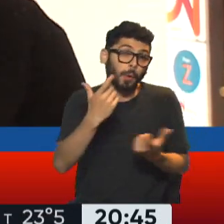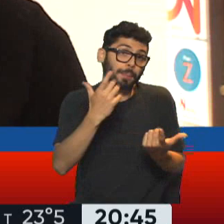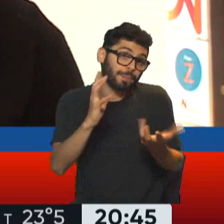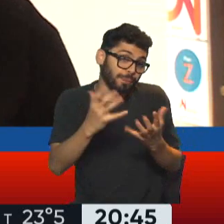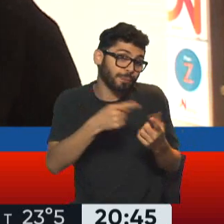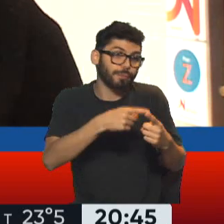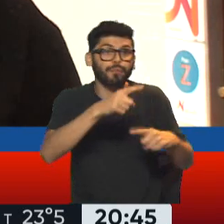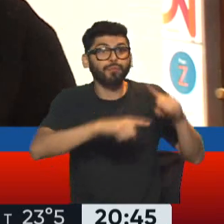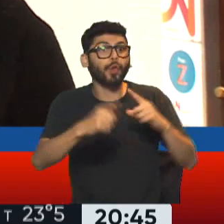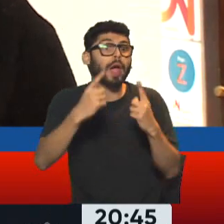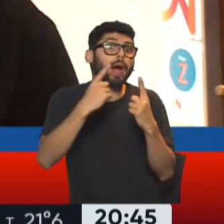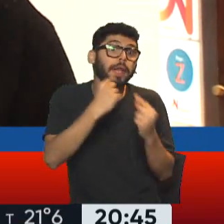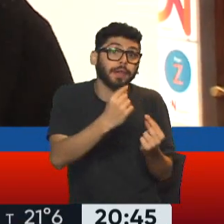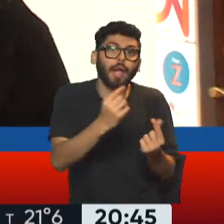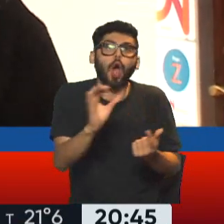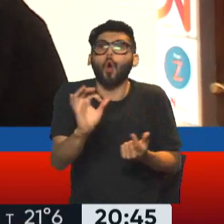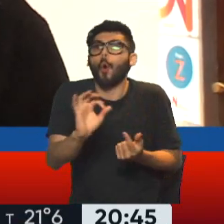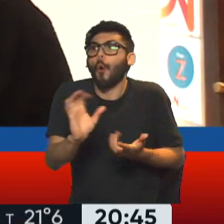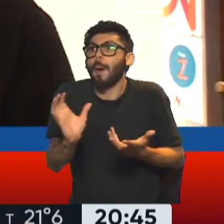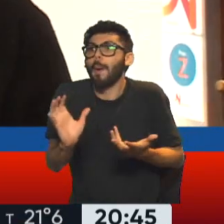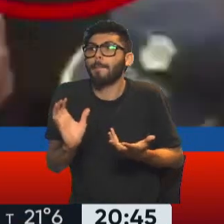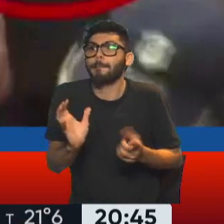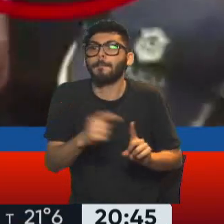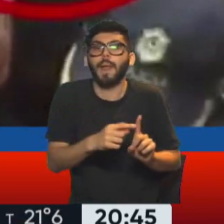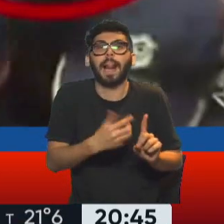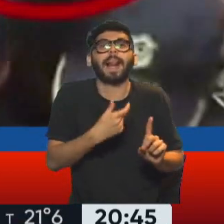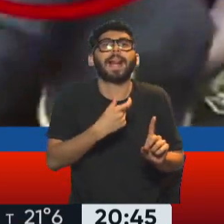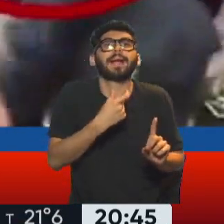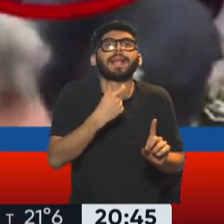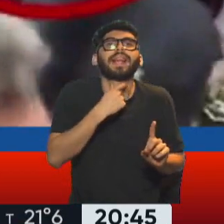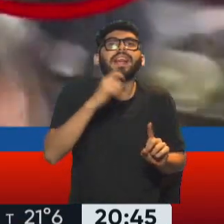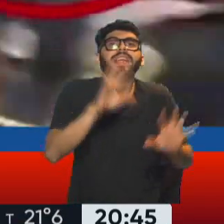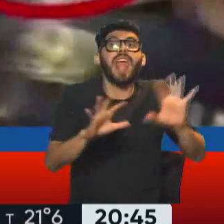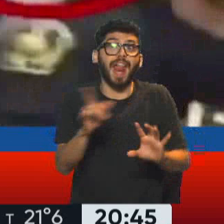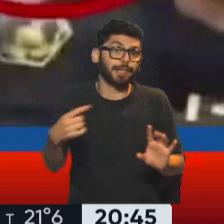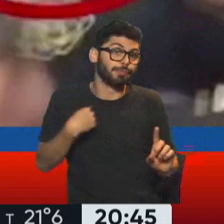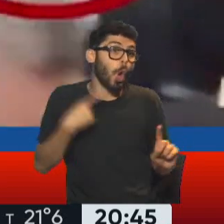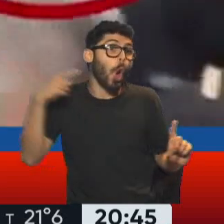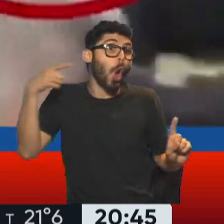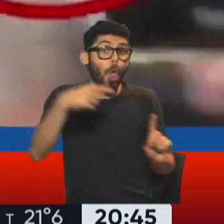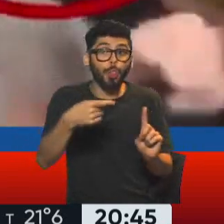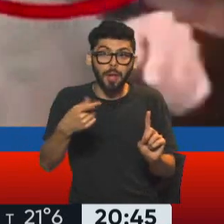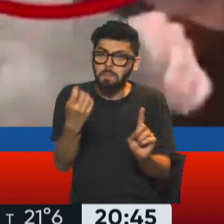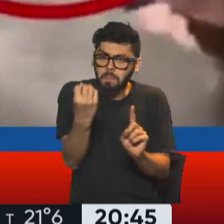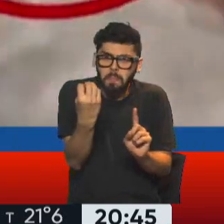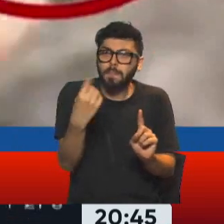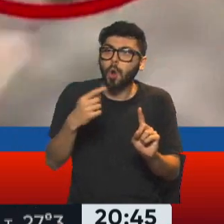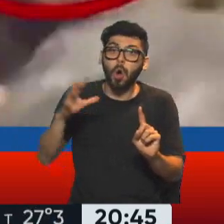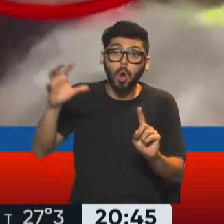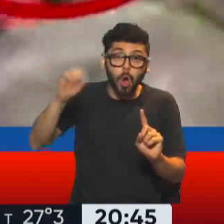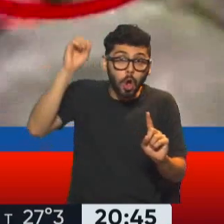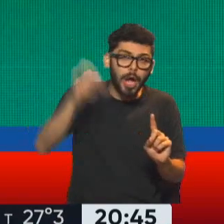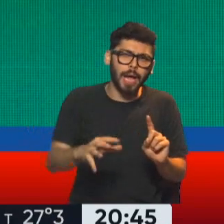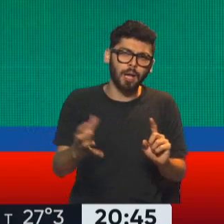hacia lo que fue su gestión, hacia lo que él quiere como presidente, como país, pero no es por eso tiene que agarrar un micrófono y tirarlo al suelo.